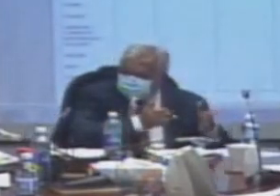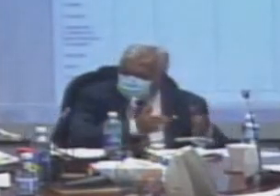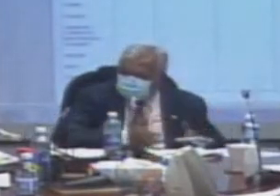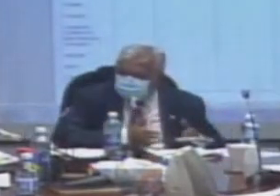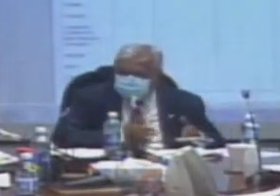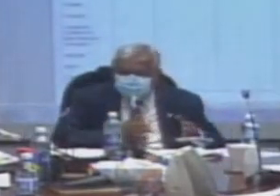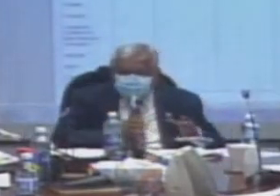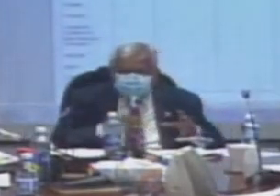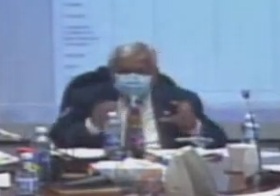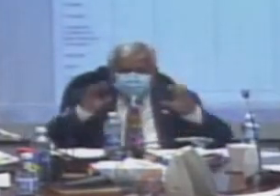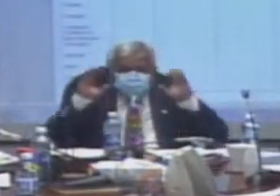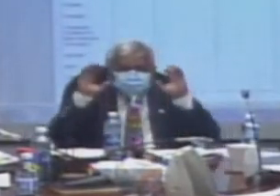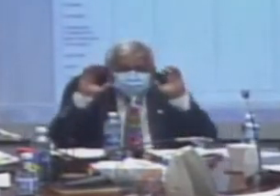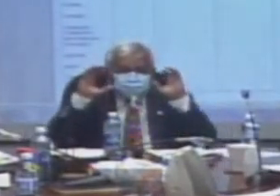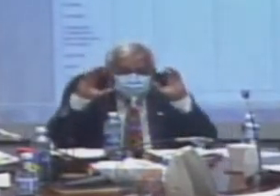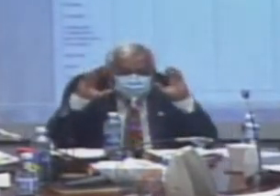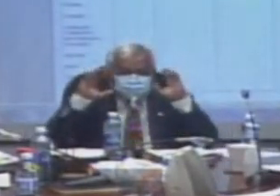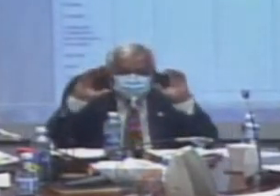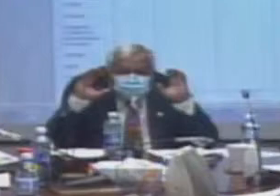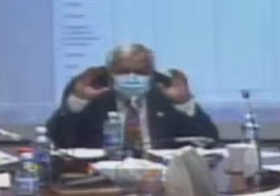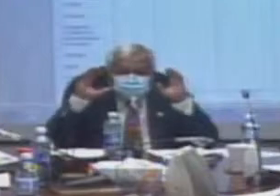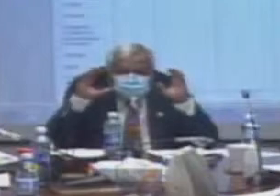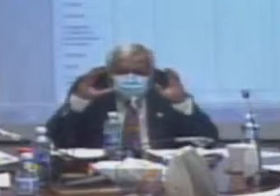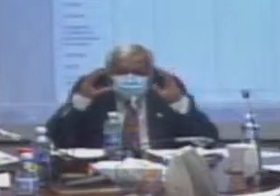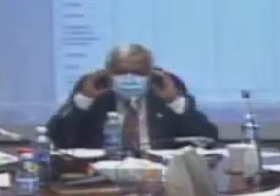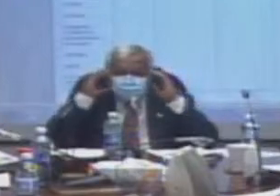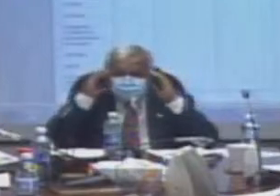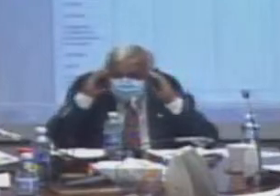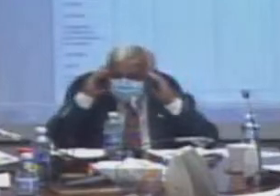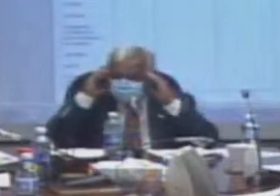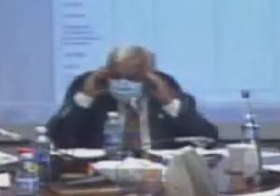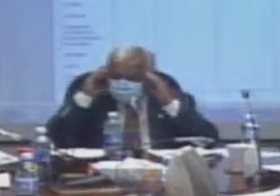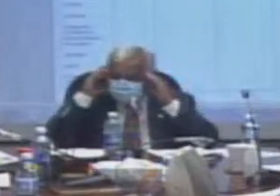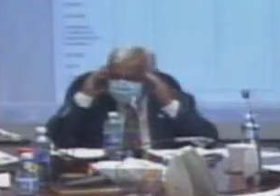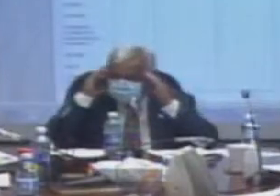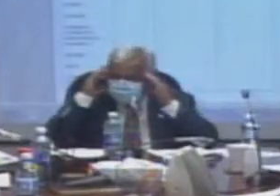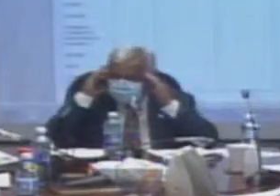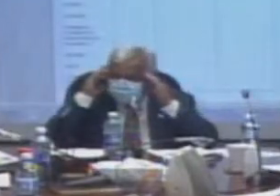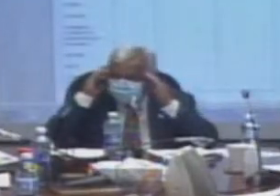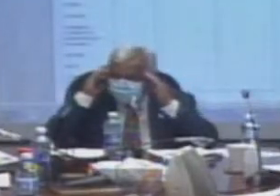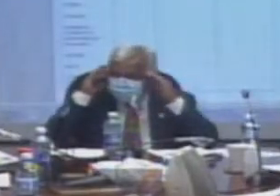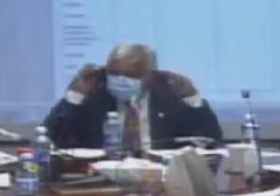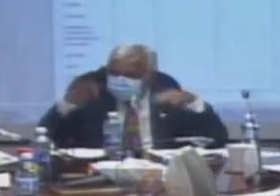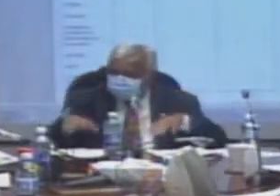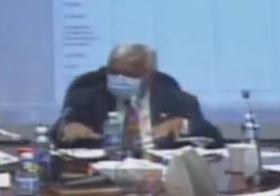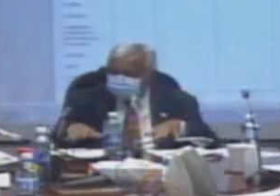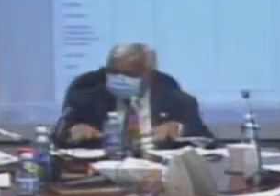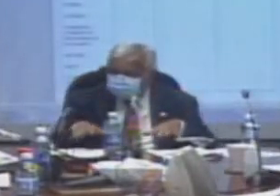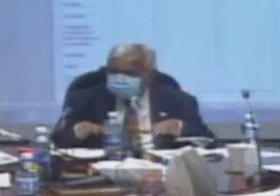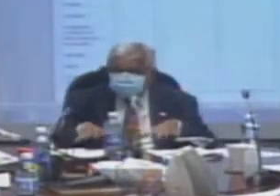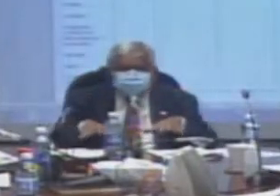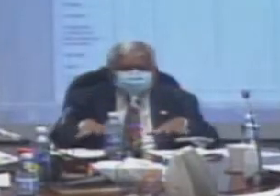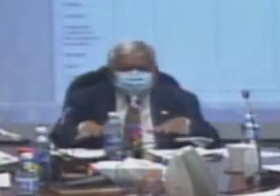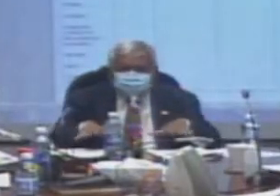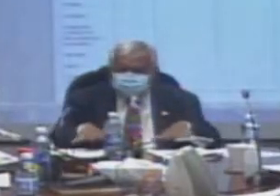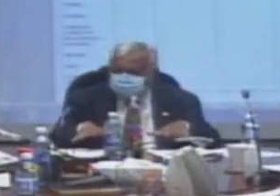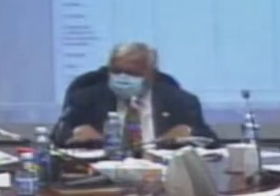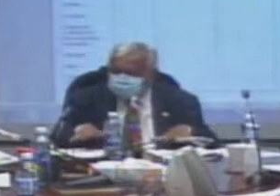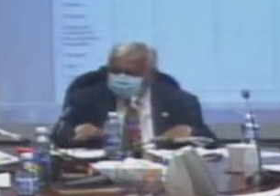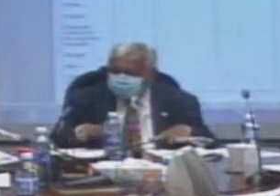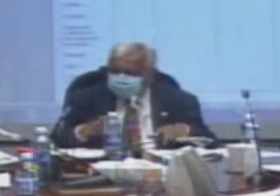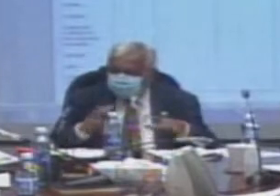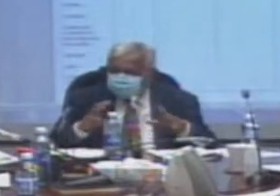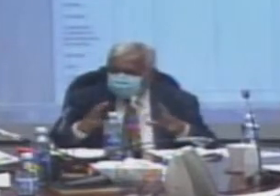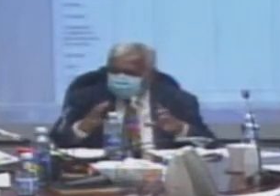de soldados, porque la confusión o lo que hay hacia afuera es que esto se trata de